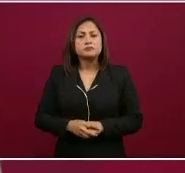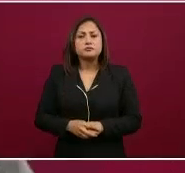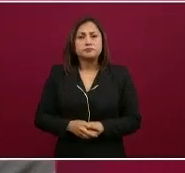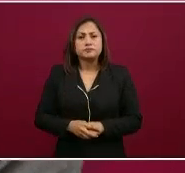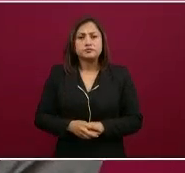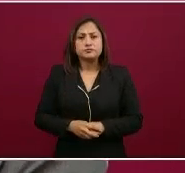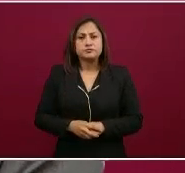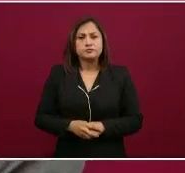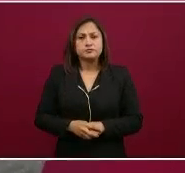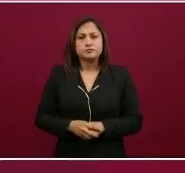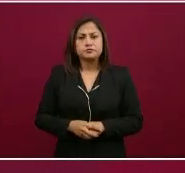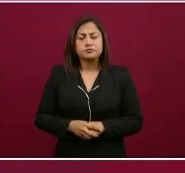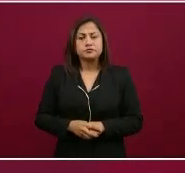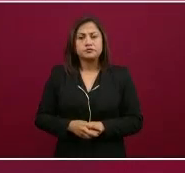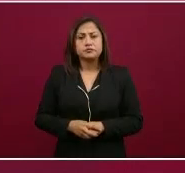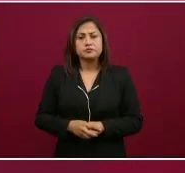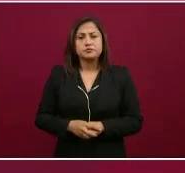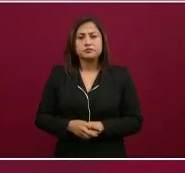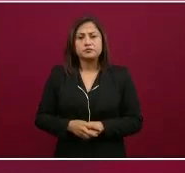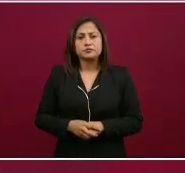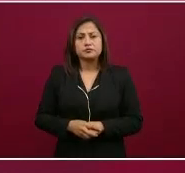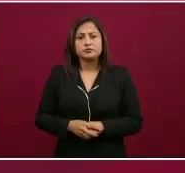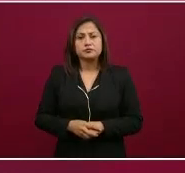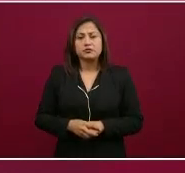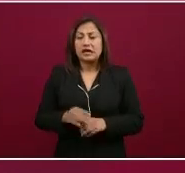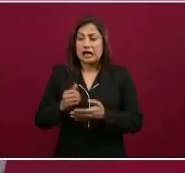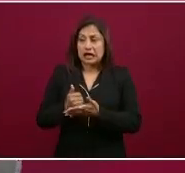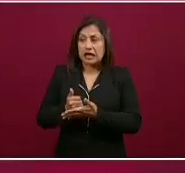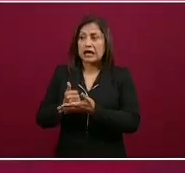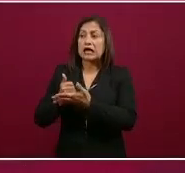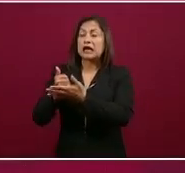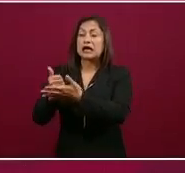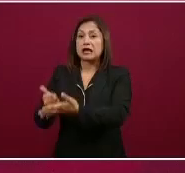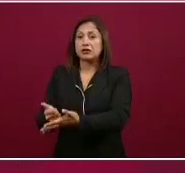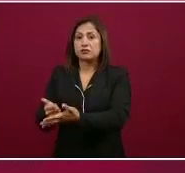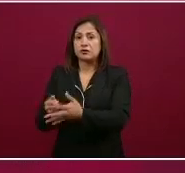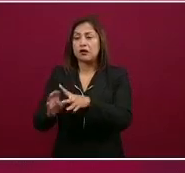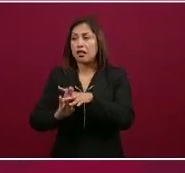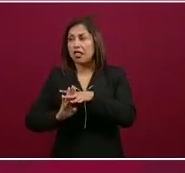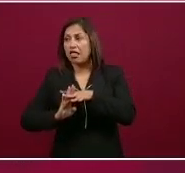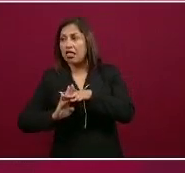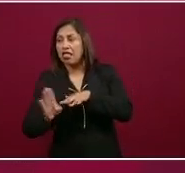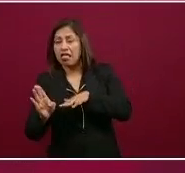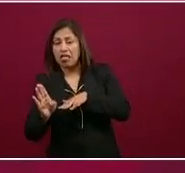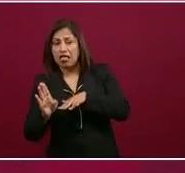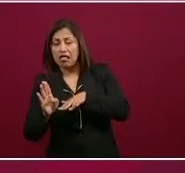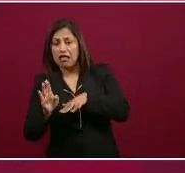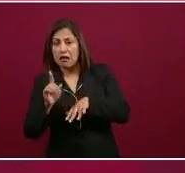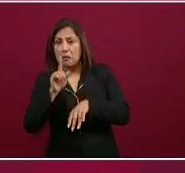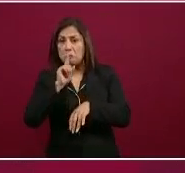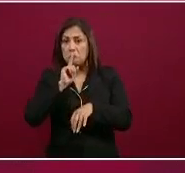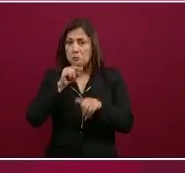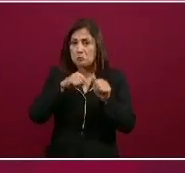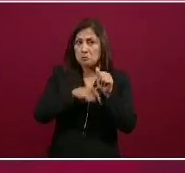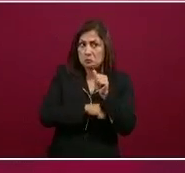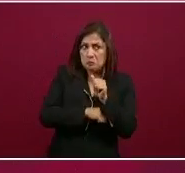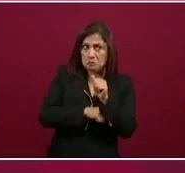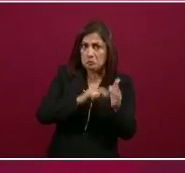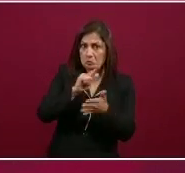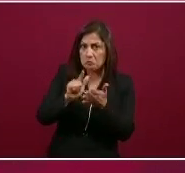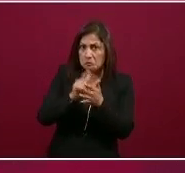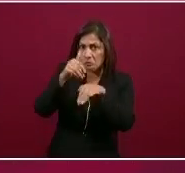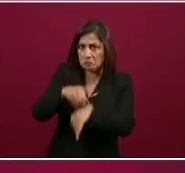no ingresen de manera ilegal a Estados Unidos, pero también lo tenemos que